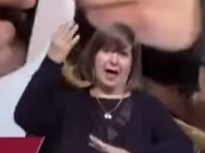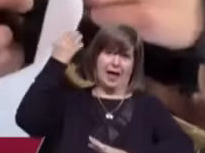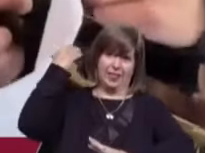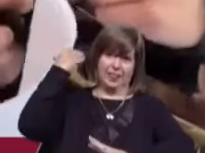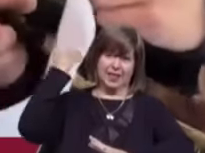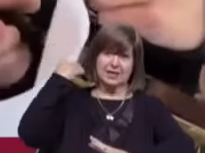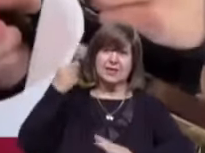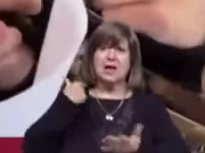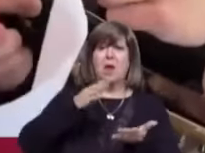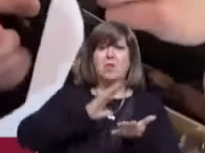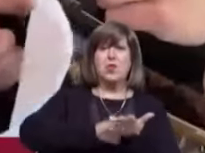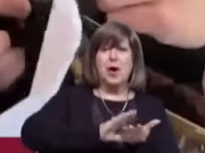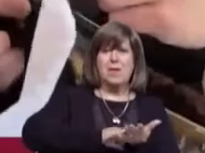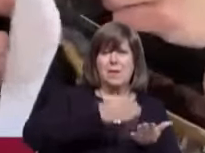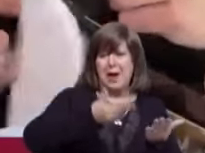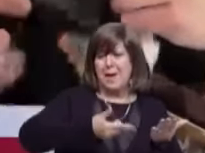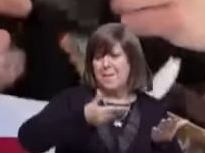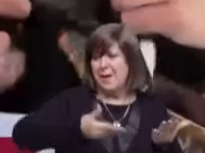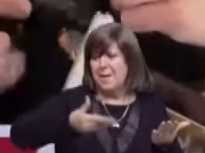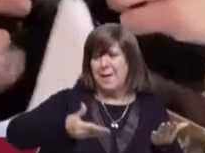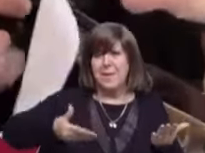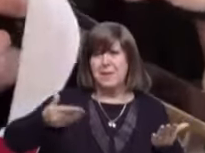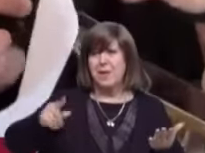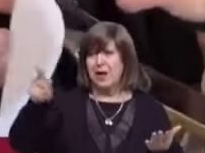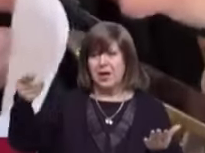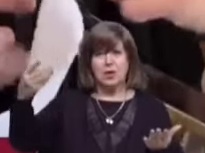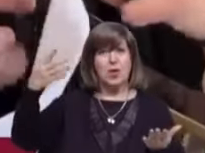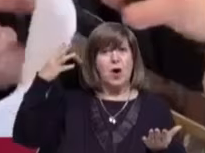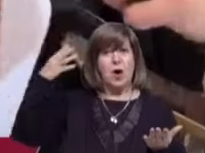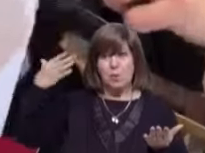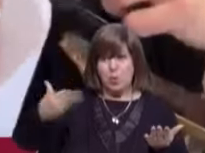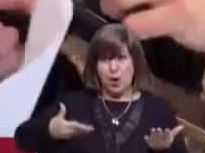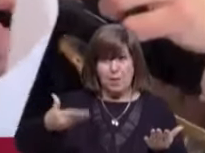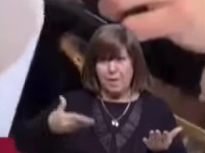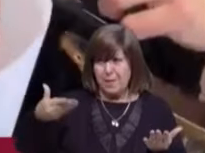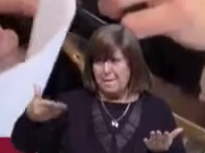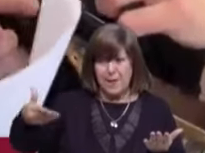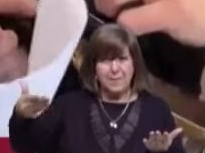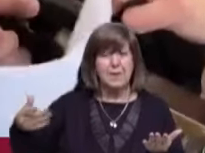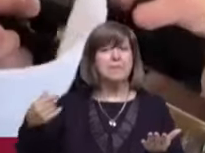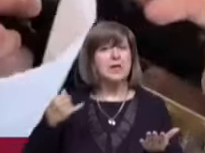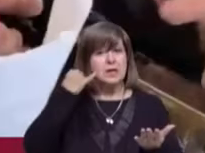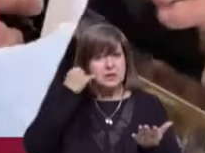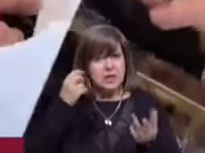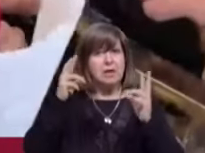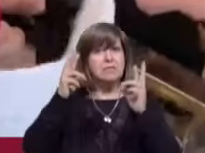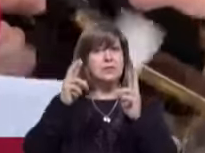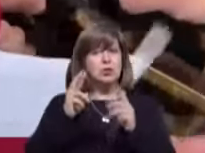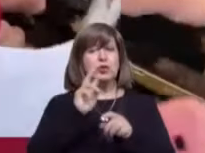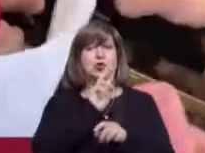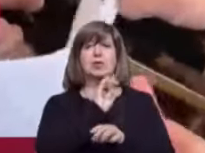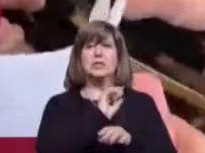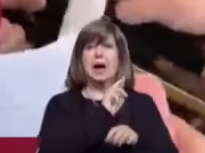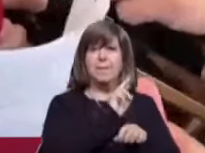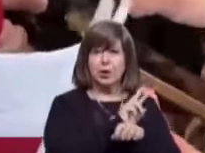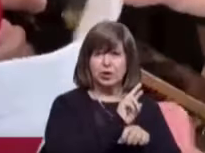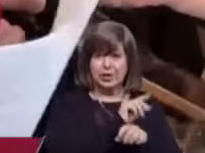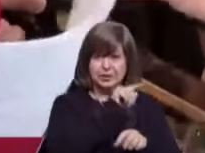amplitud probatoria el contexto en que los mismos habrían sucedido a la par de lo cual se preron las medidas protectivas